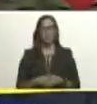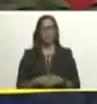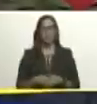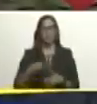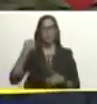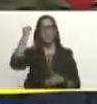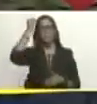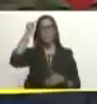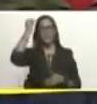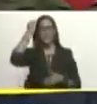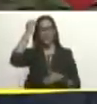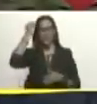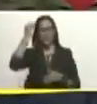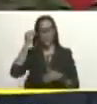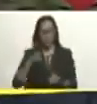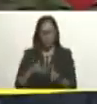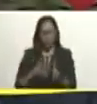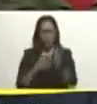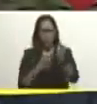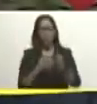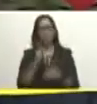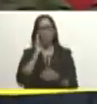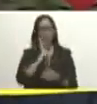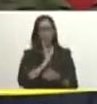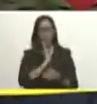Pensamiento y doctrina bolivariana.